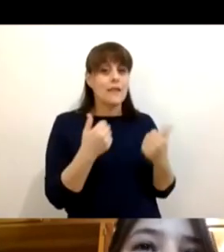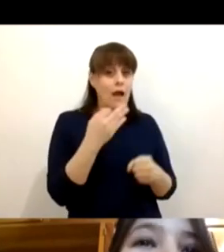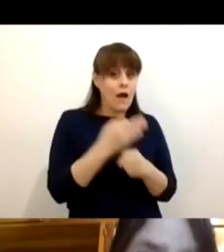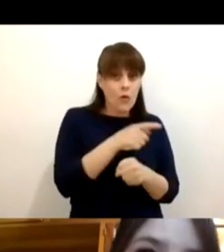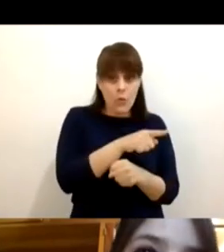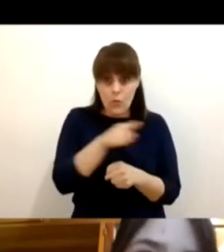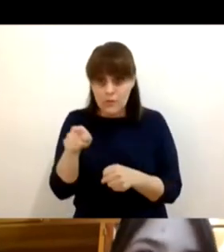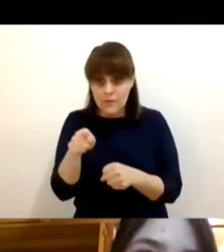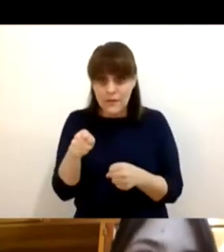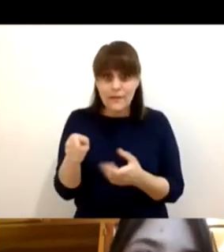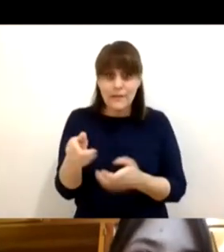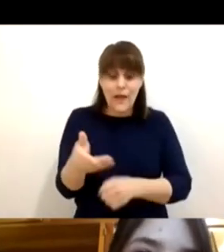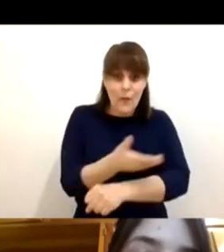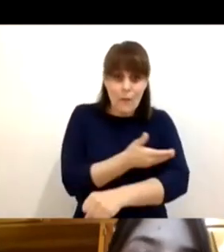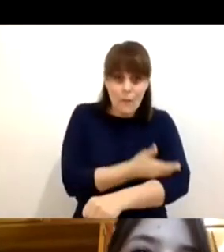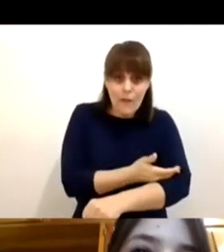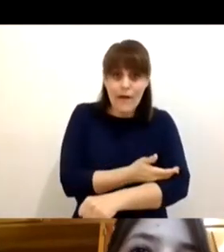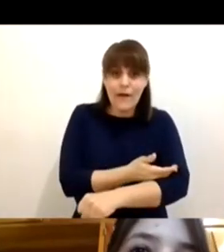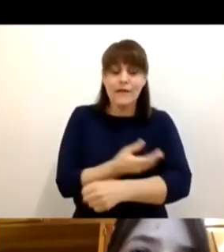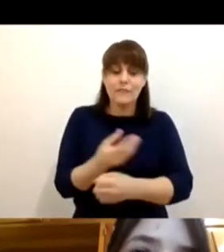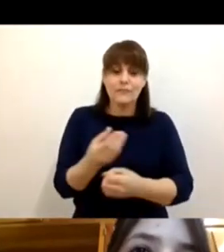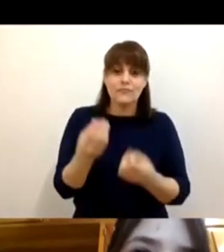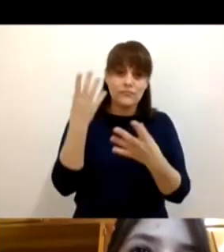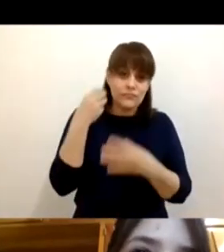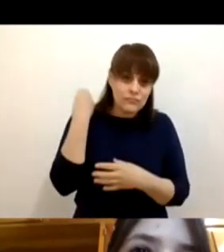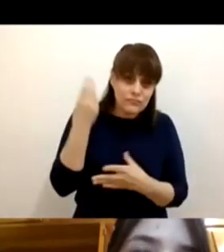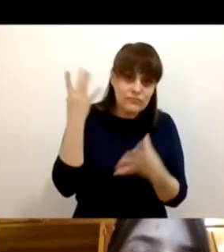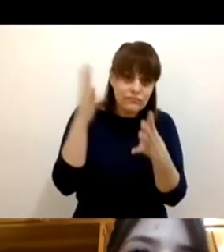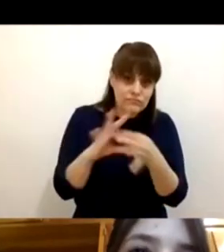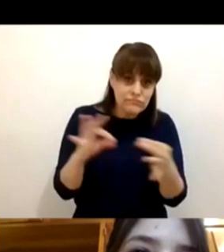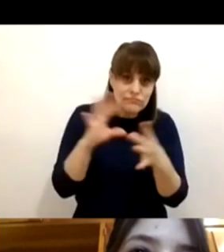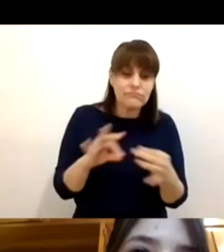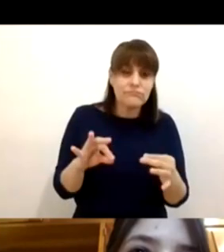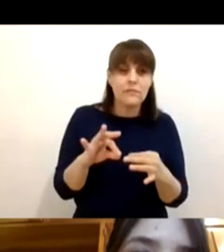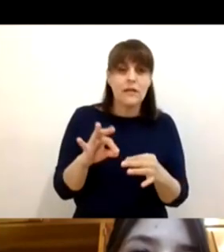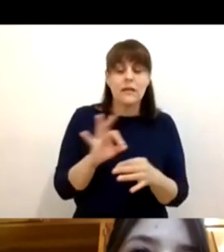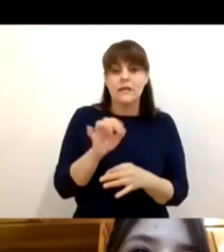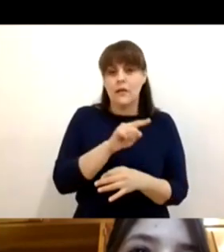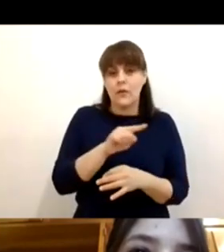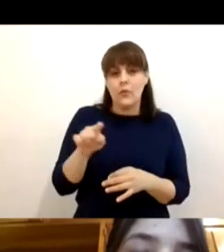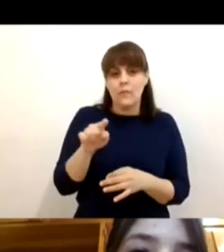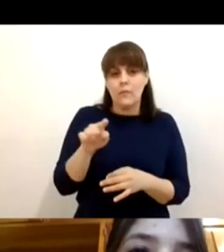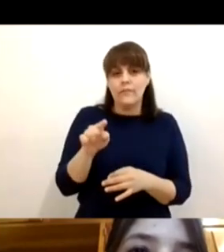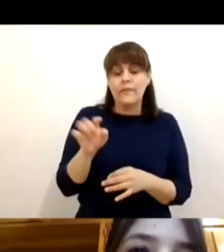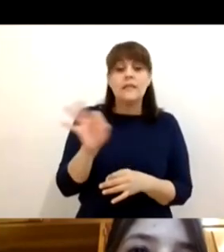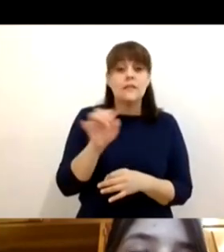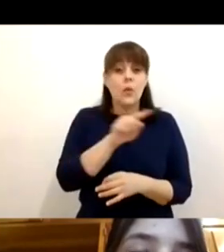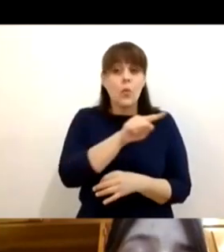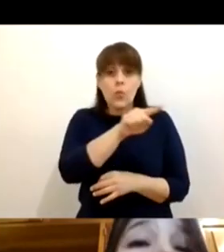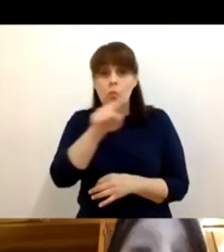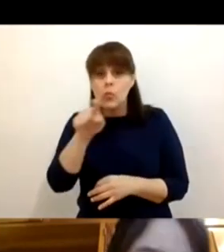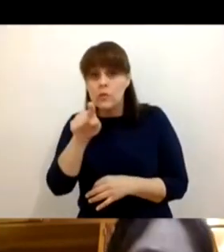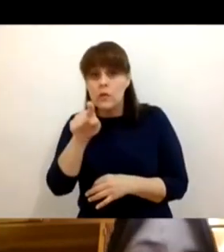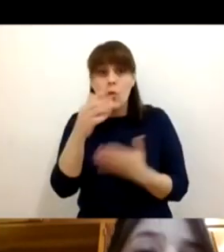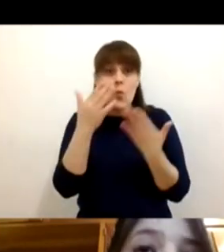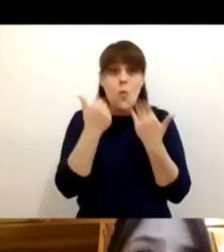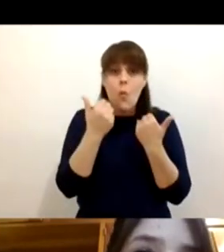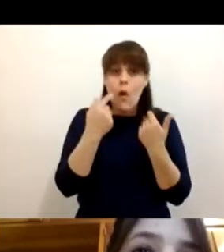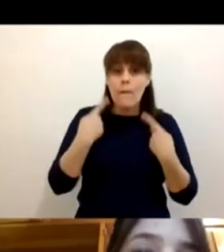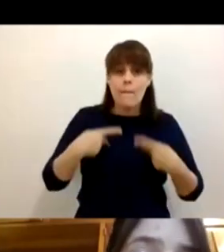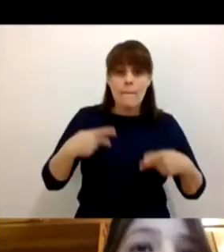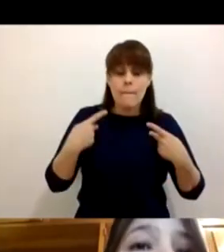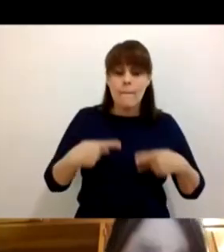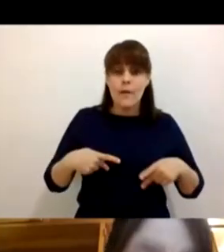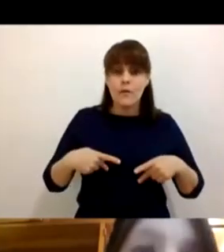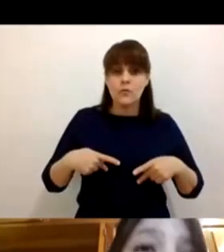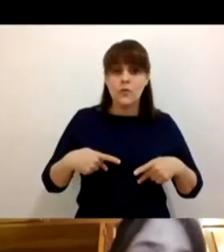no tiene nadie, ¿no? Quizás se enfrente a situaciones todavía más complejas y a una